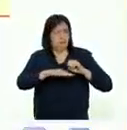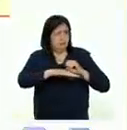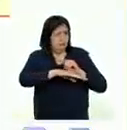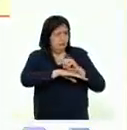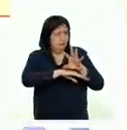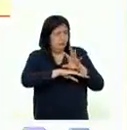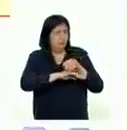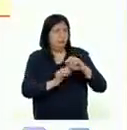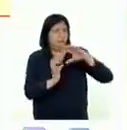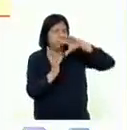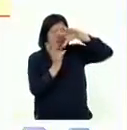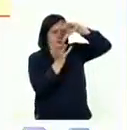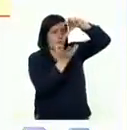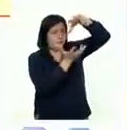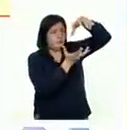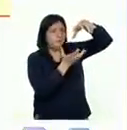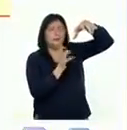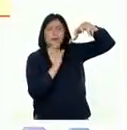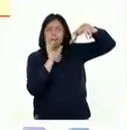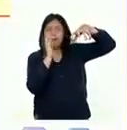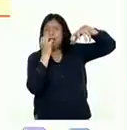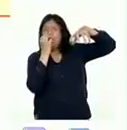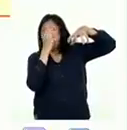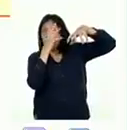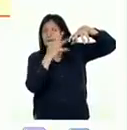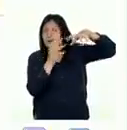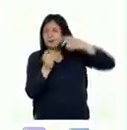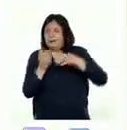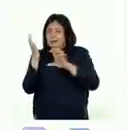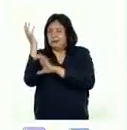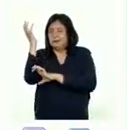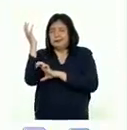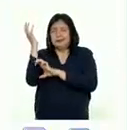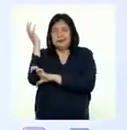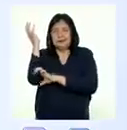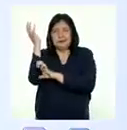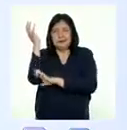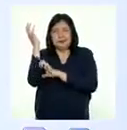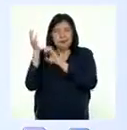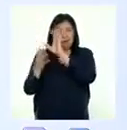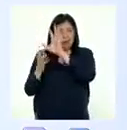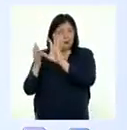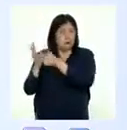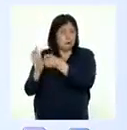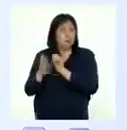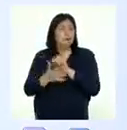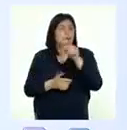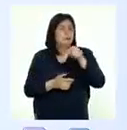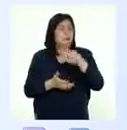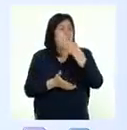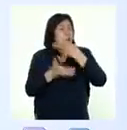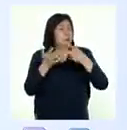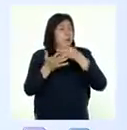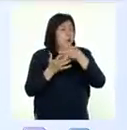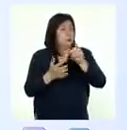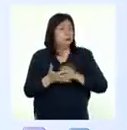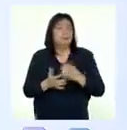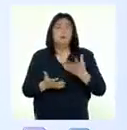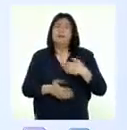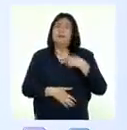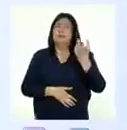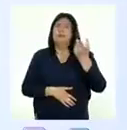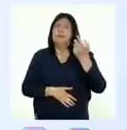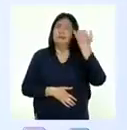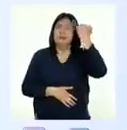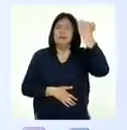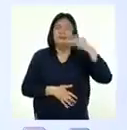¿influirá el calentamiento global en las características de las estaciones? Asimismo, el reto de estas 2 semanas será crear